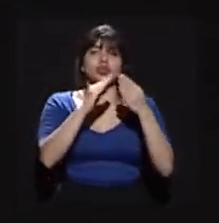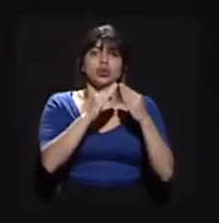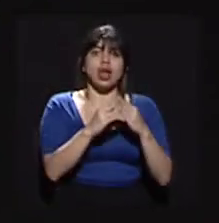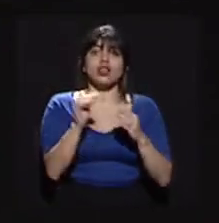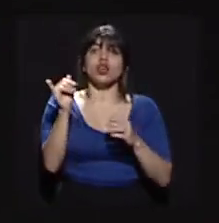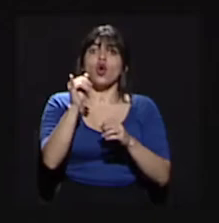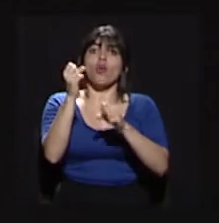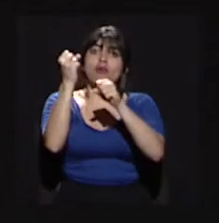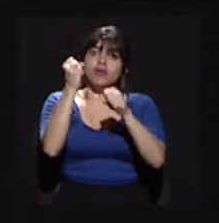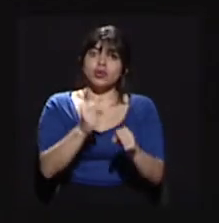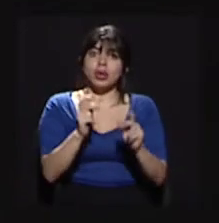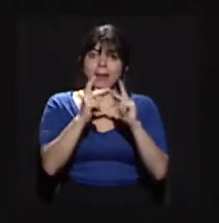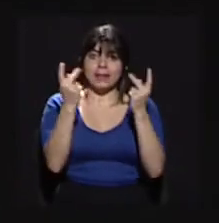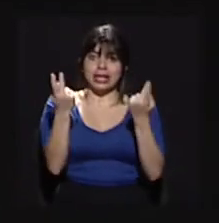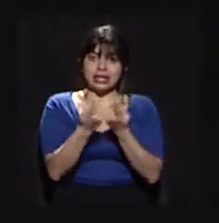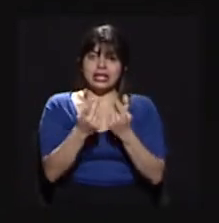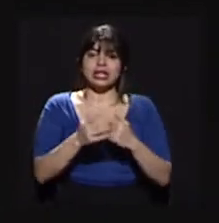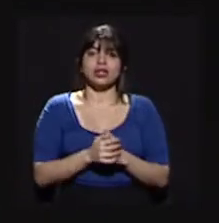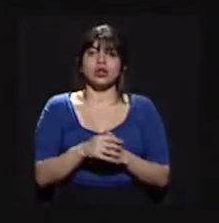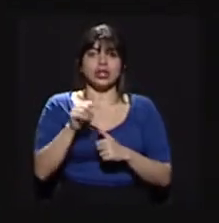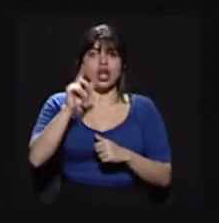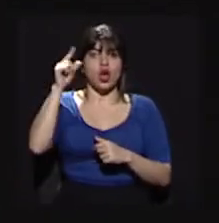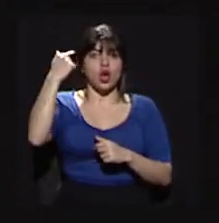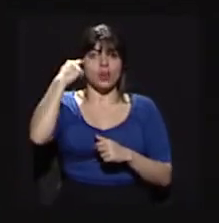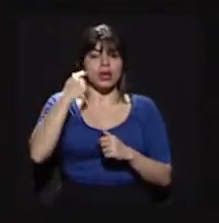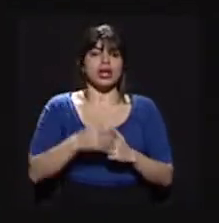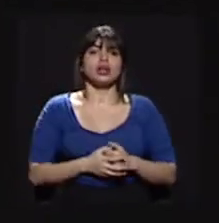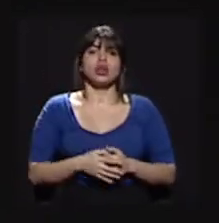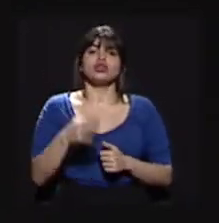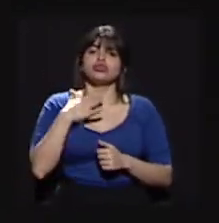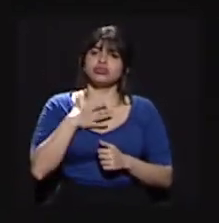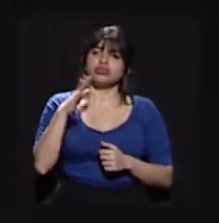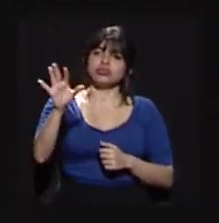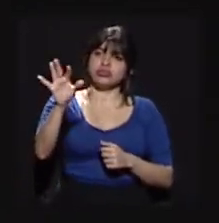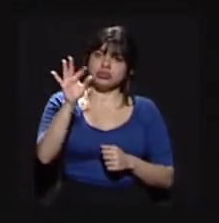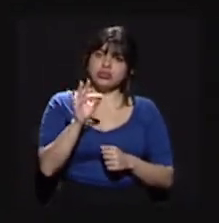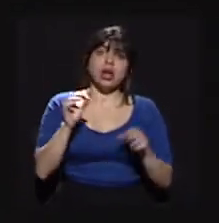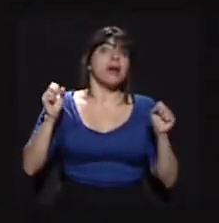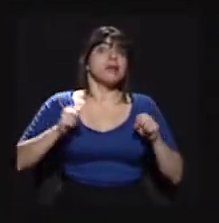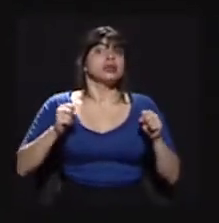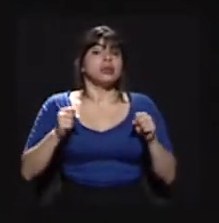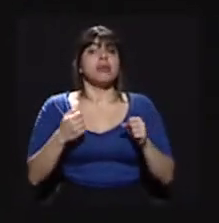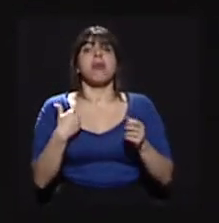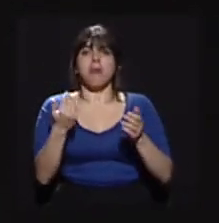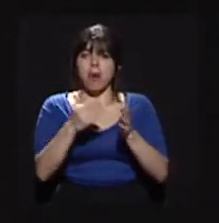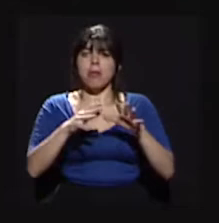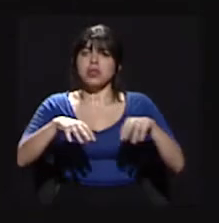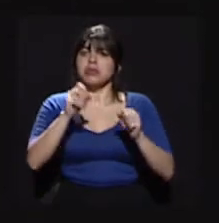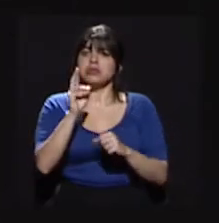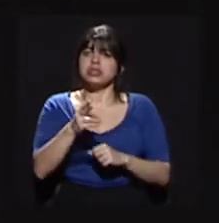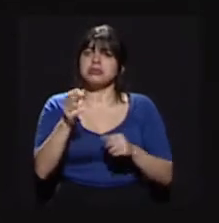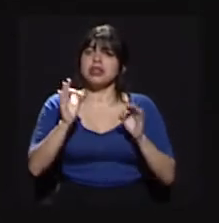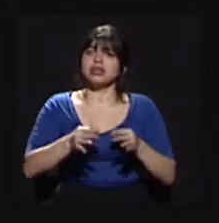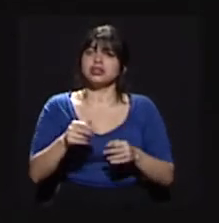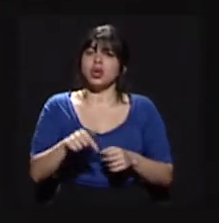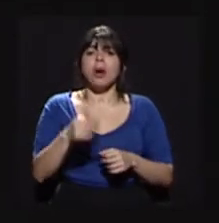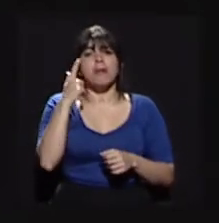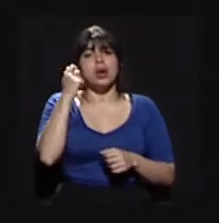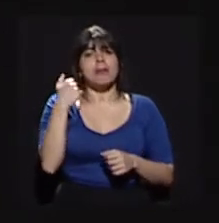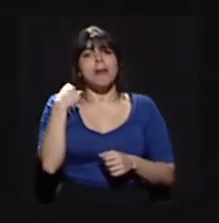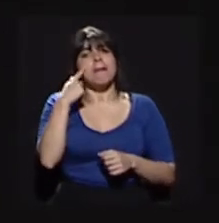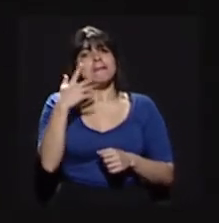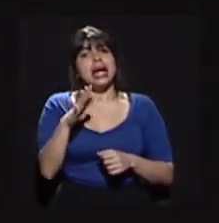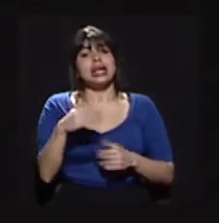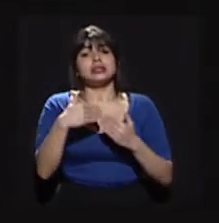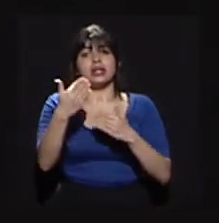y como fundador del partido de gobierno lo invite y probablemente volvería a tomar la misma decisión hoy porque me parecía